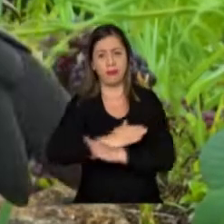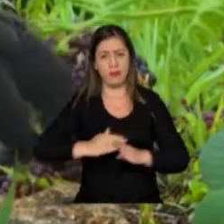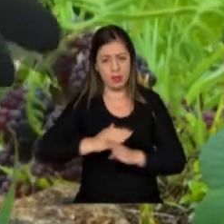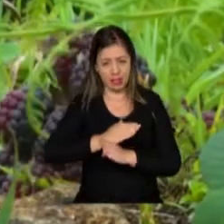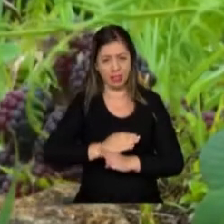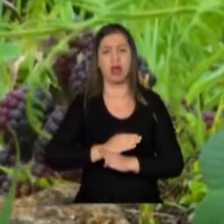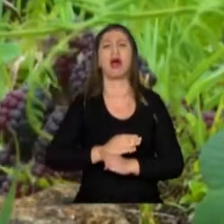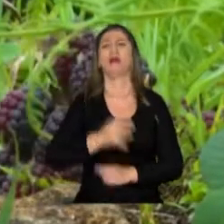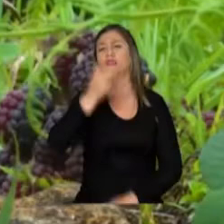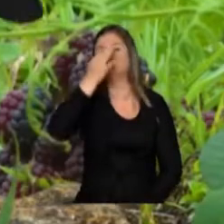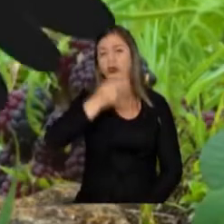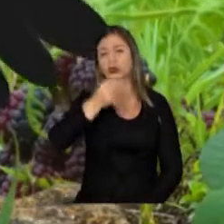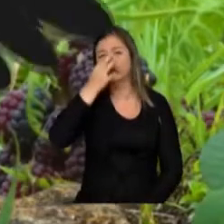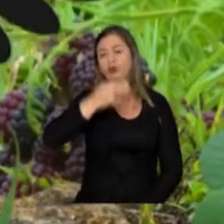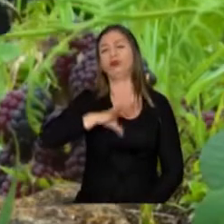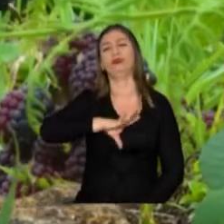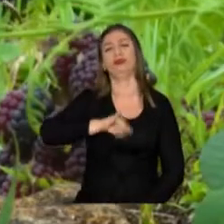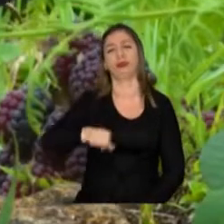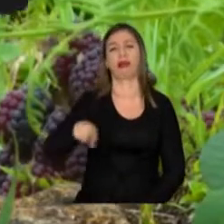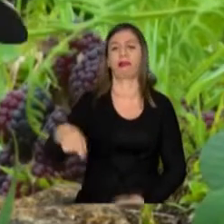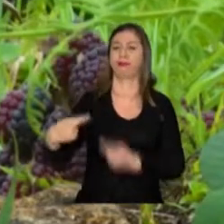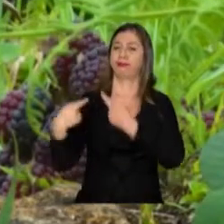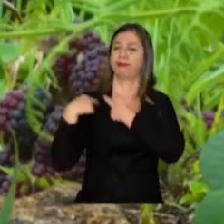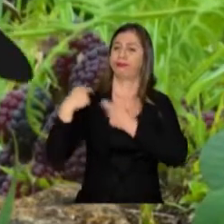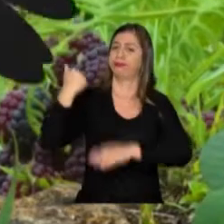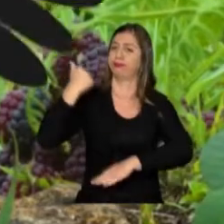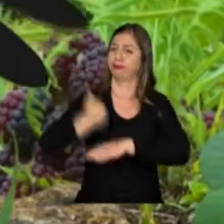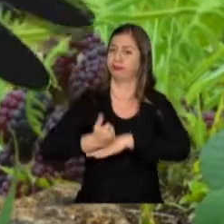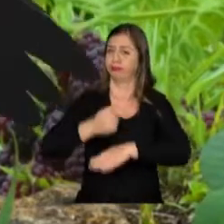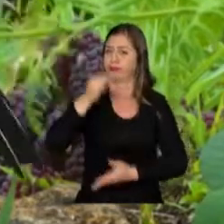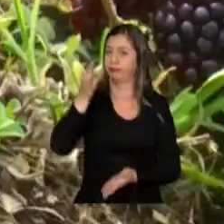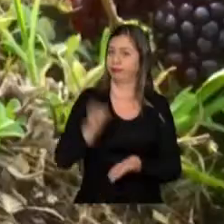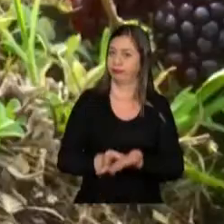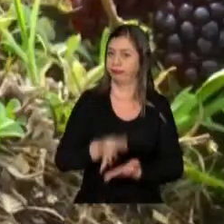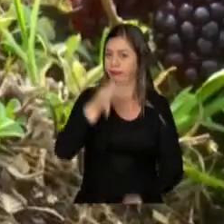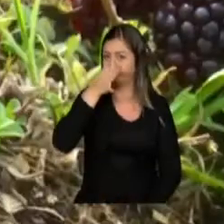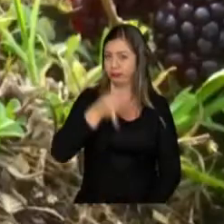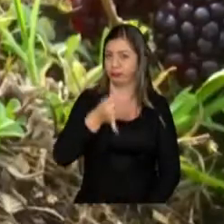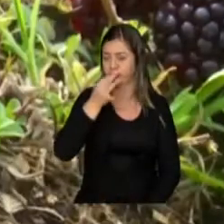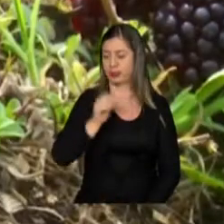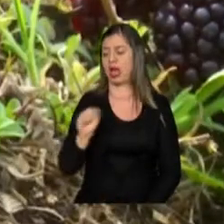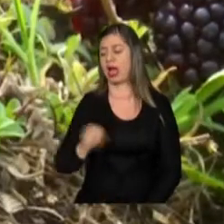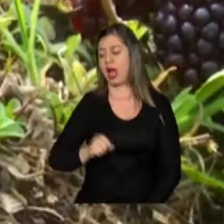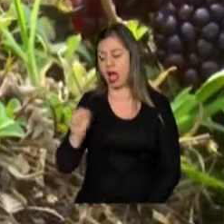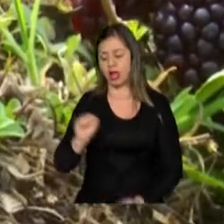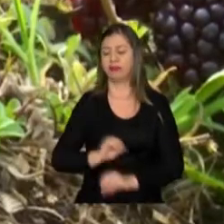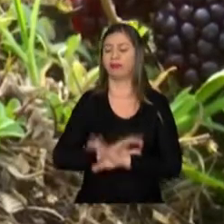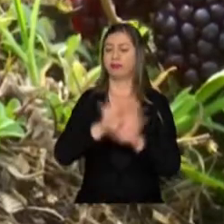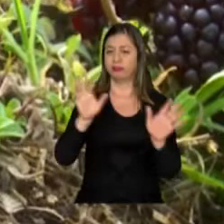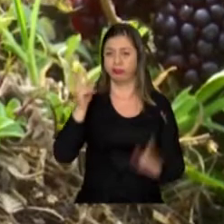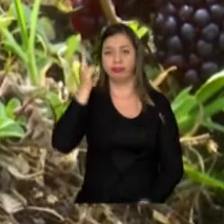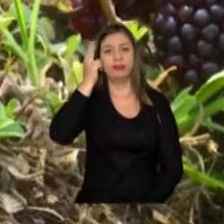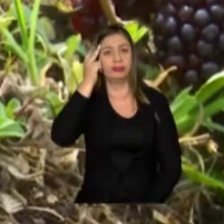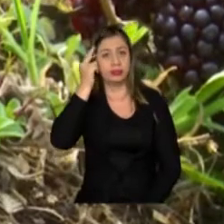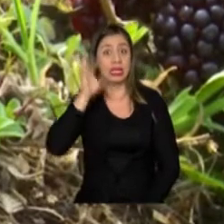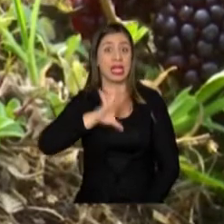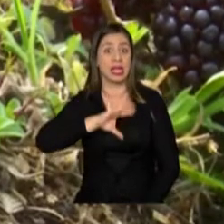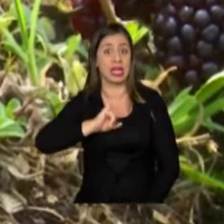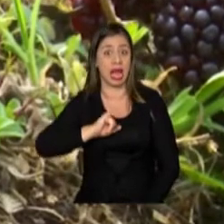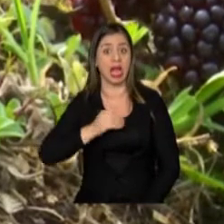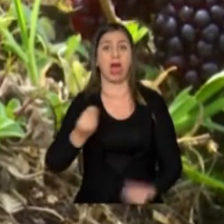contaminación viene de Cali, la capital del Valle del Cauca. Pues claro, en Cali vive